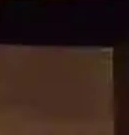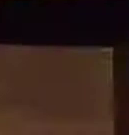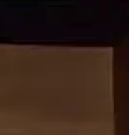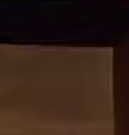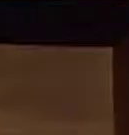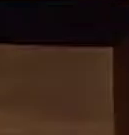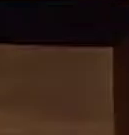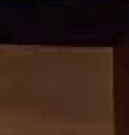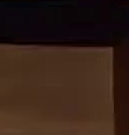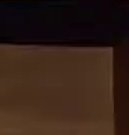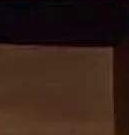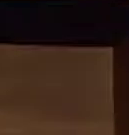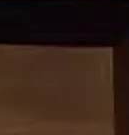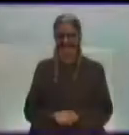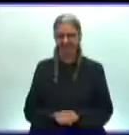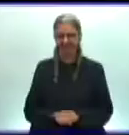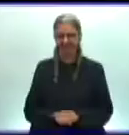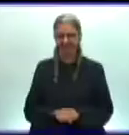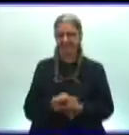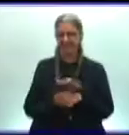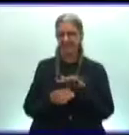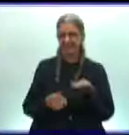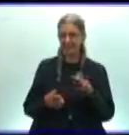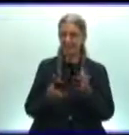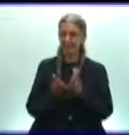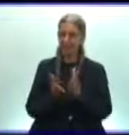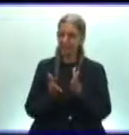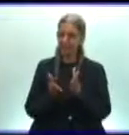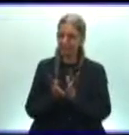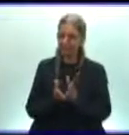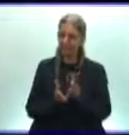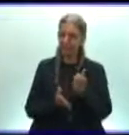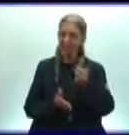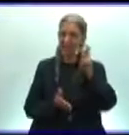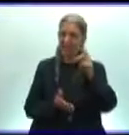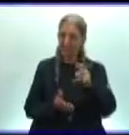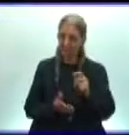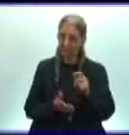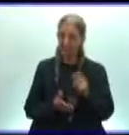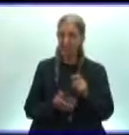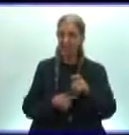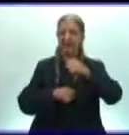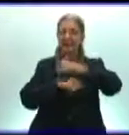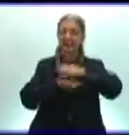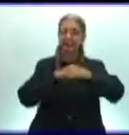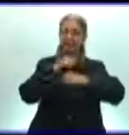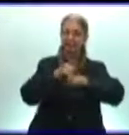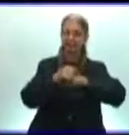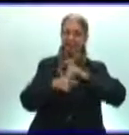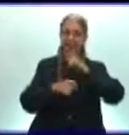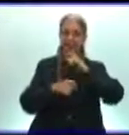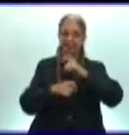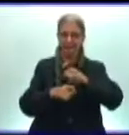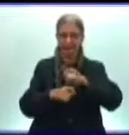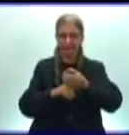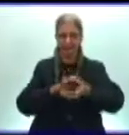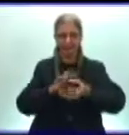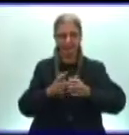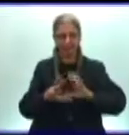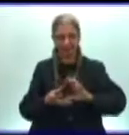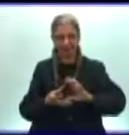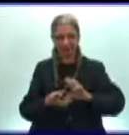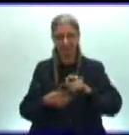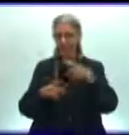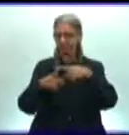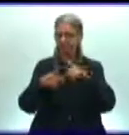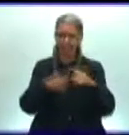Ya estudiamos que los átomos son estructuras complejas que están formados por diferentes